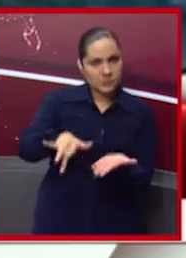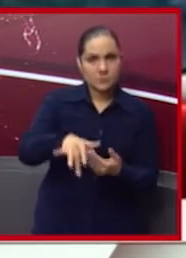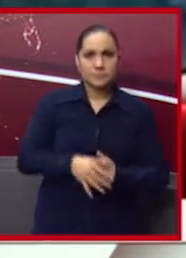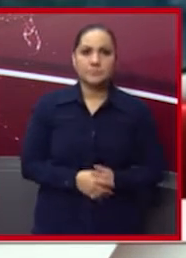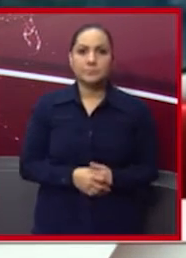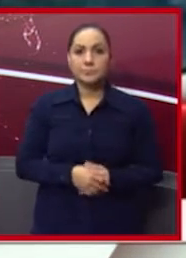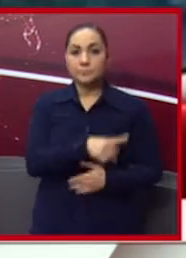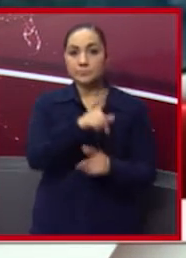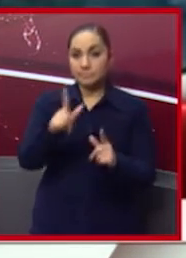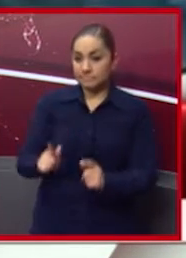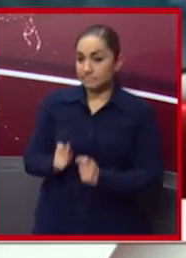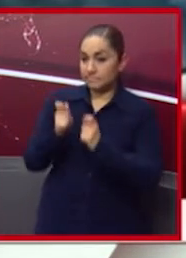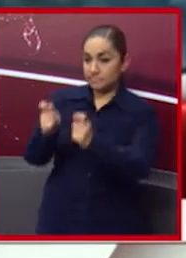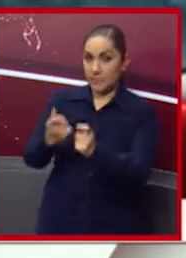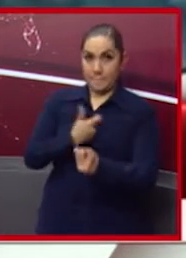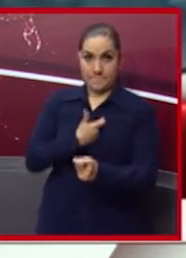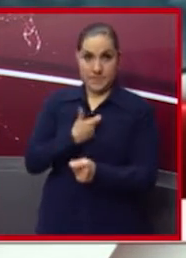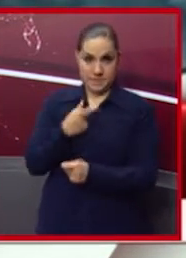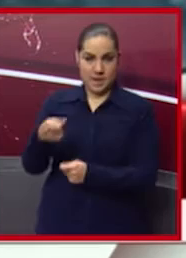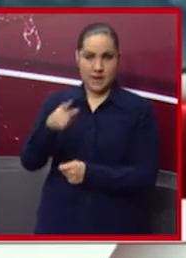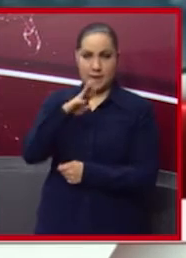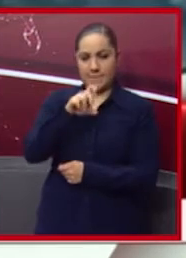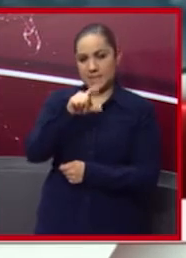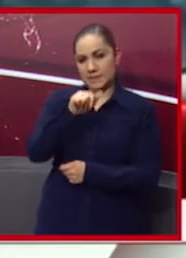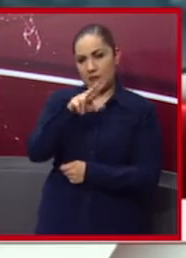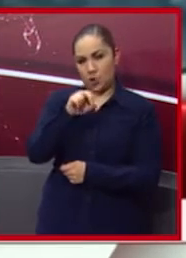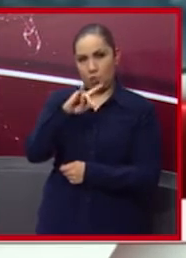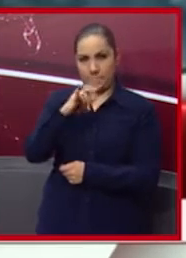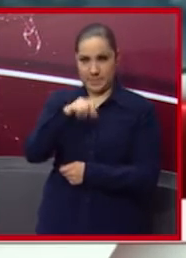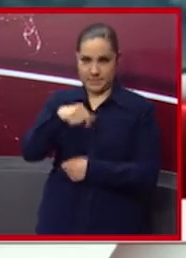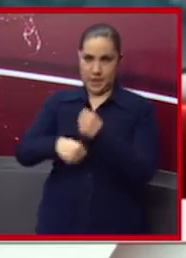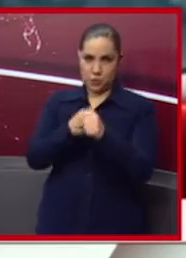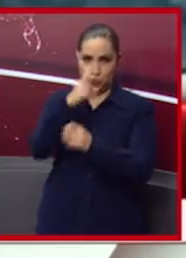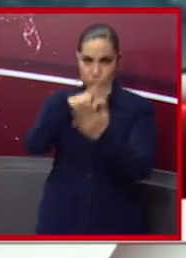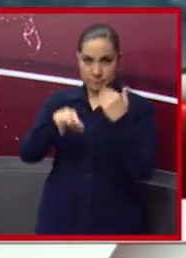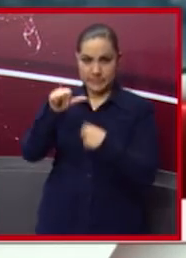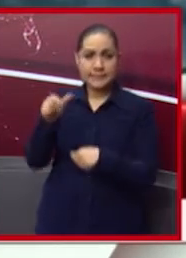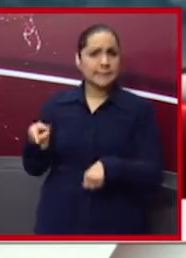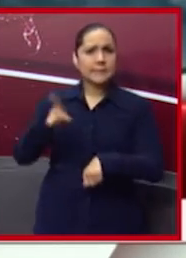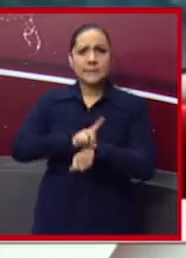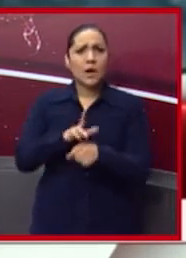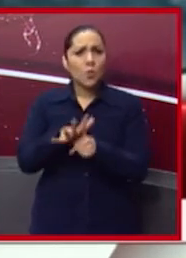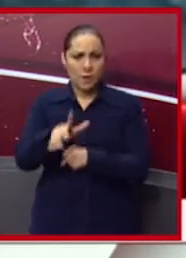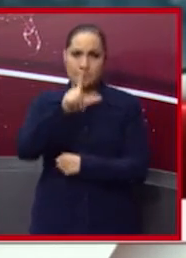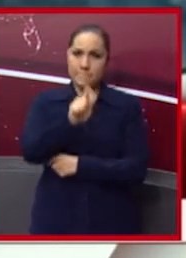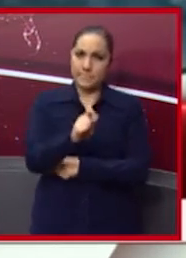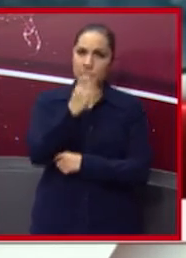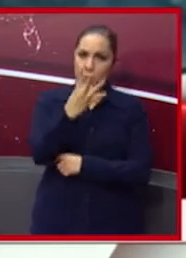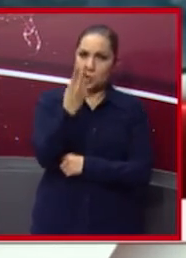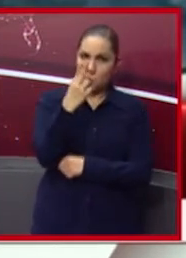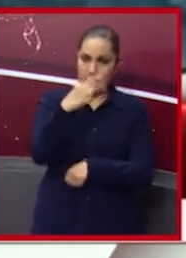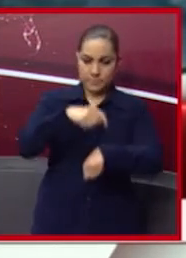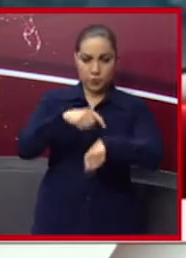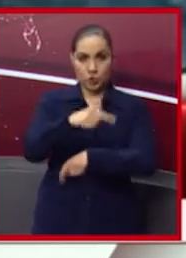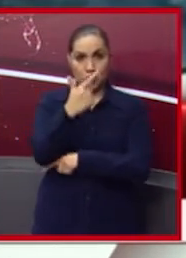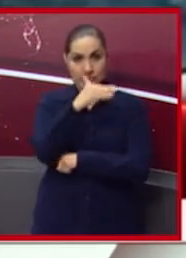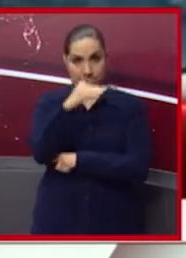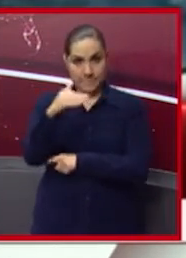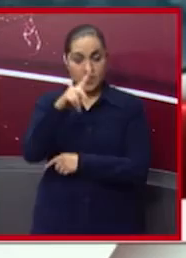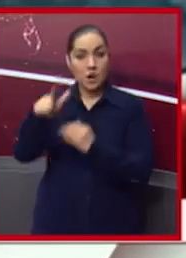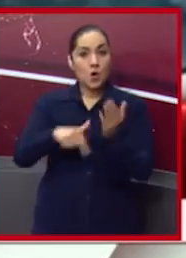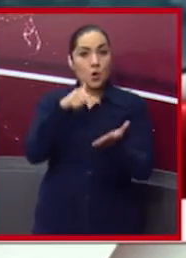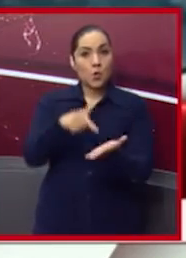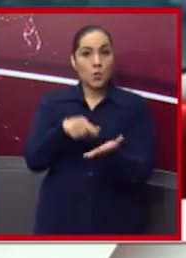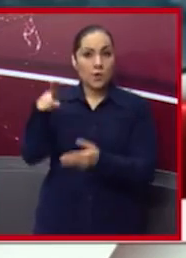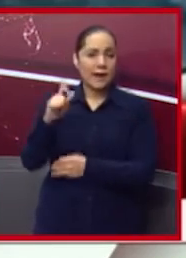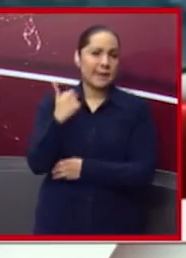la ceremonia de entrega de esta medalla de honor belisario domínguez 2016 se va a desarrollar el próximo 24 de noviembre a las 12 30